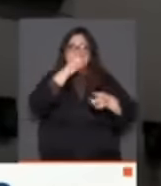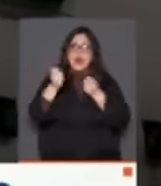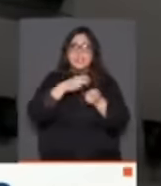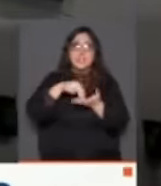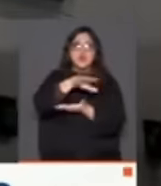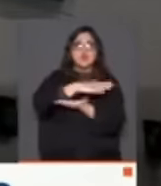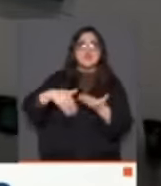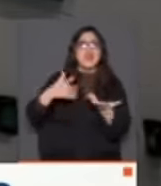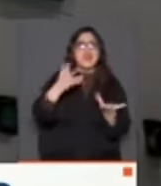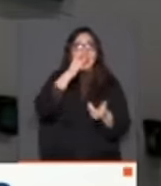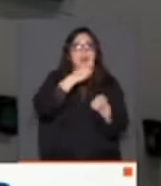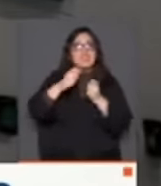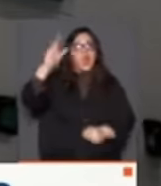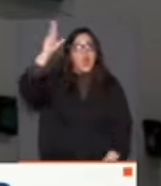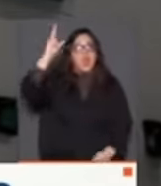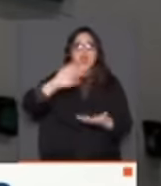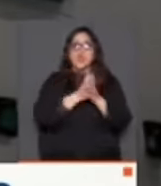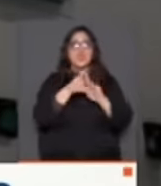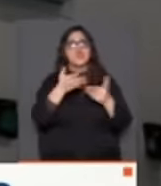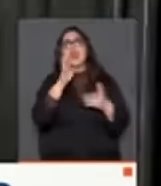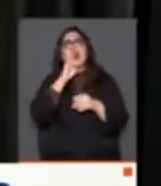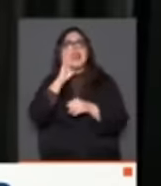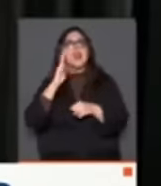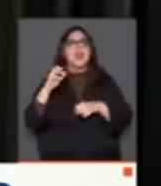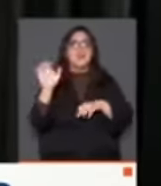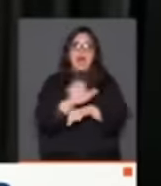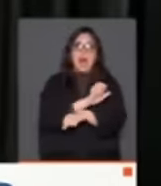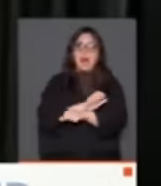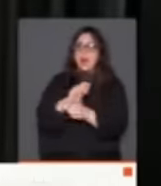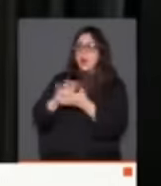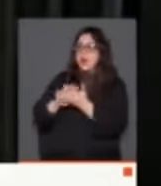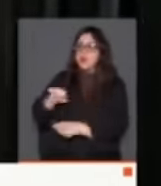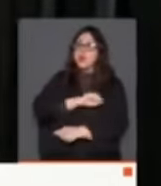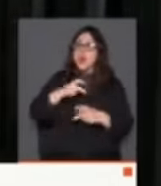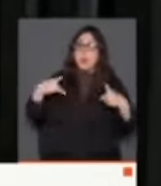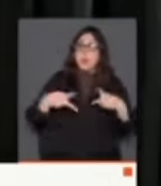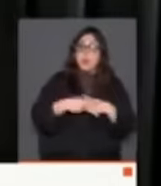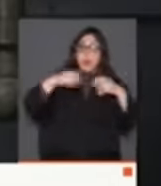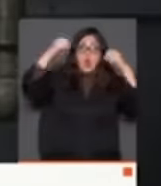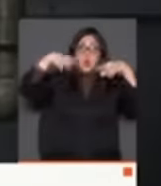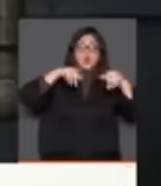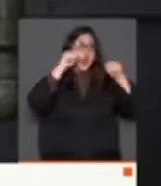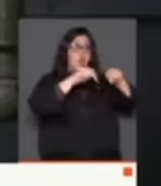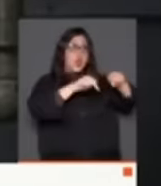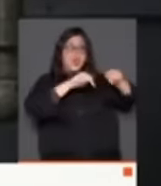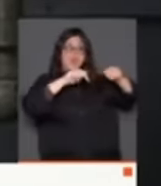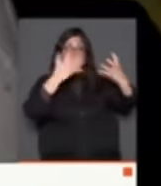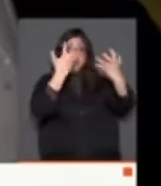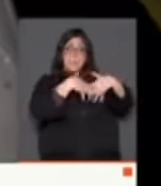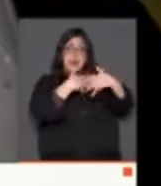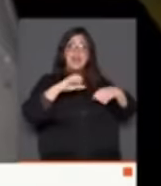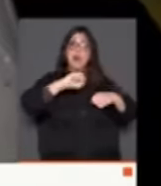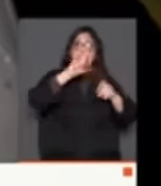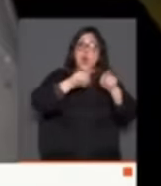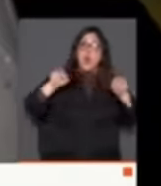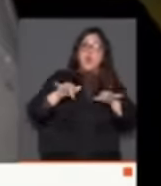como Coyhaique, todo con energía limpia. Wow. Si por ejemplo en Santiago se corta la luz, con estos generadores, el mall, las oficinas, el